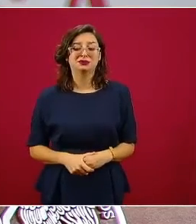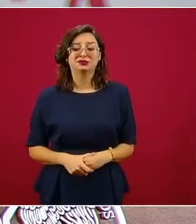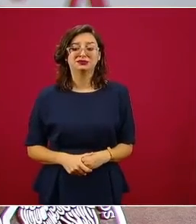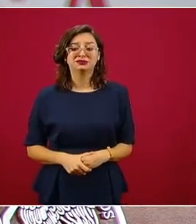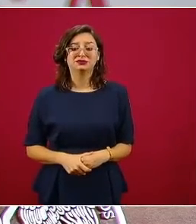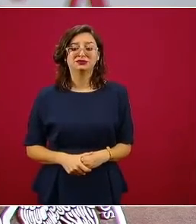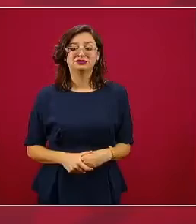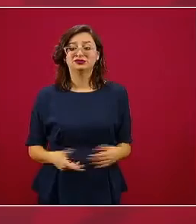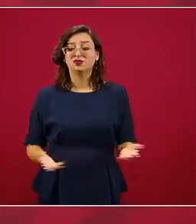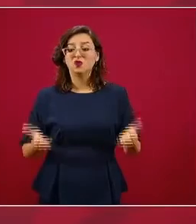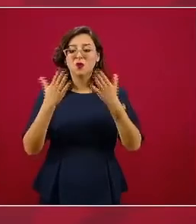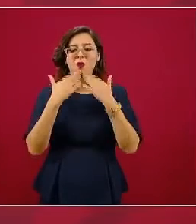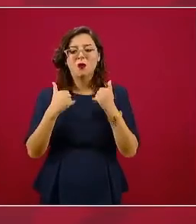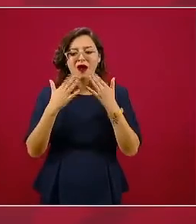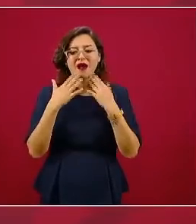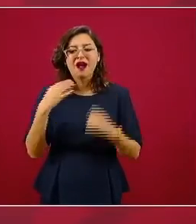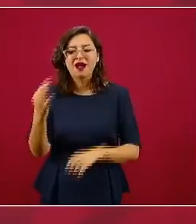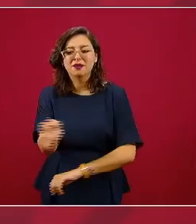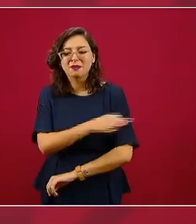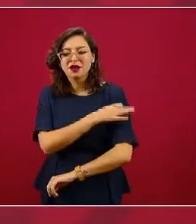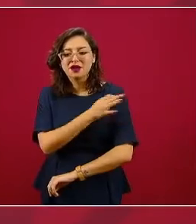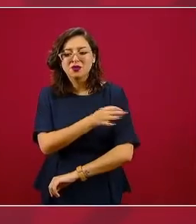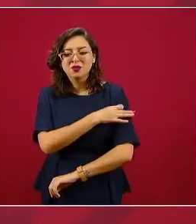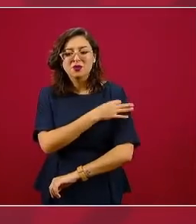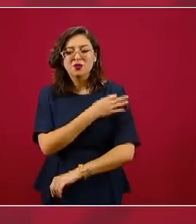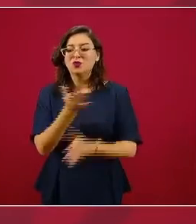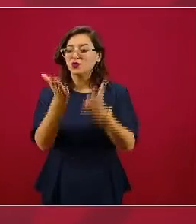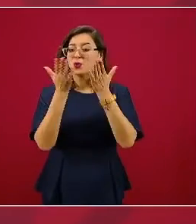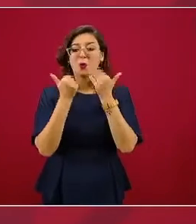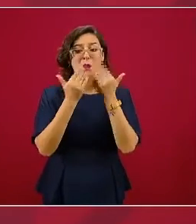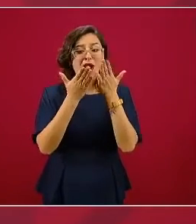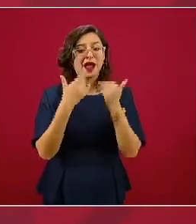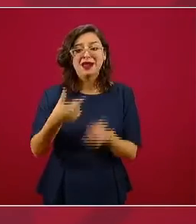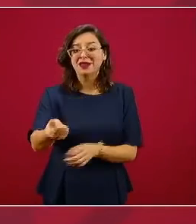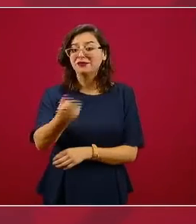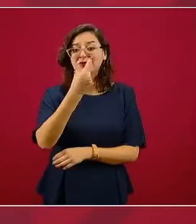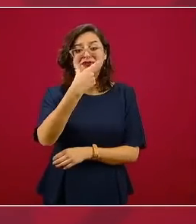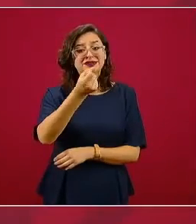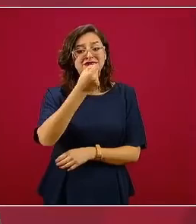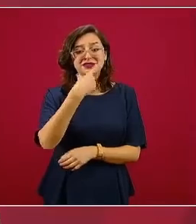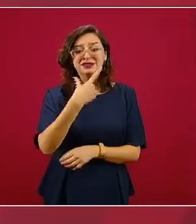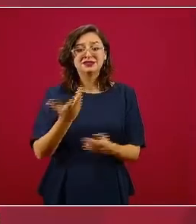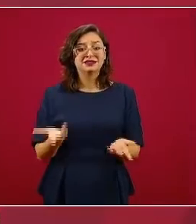No tenemos vacuna, no hay tratamiento.